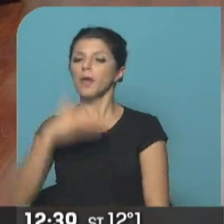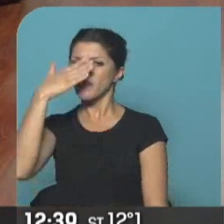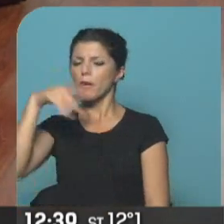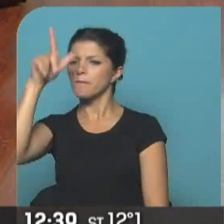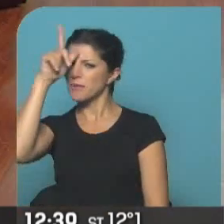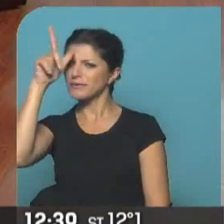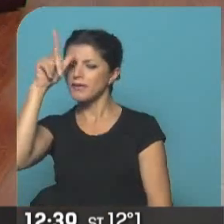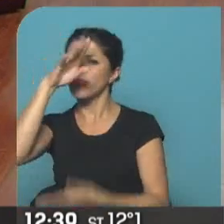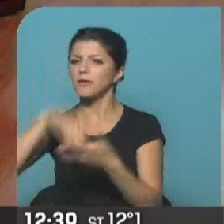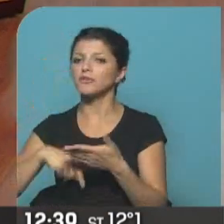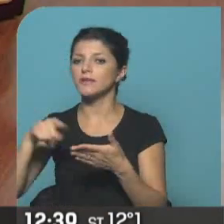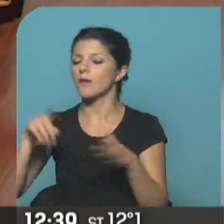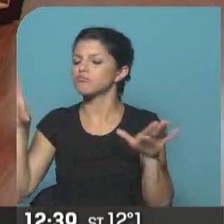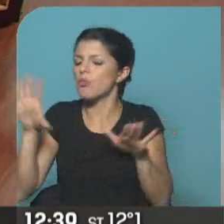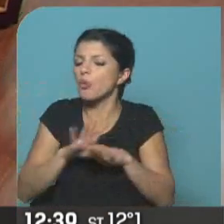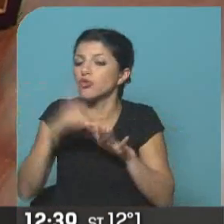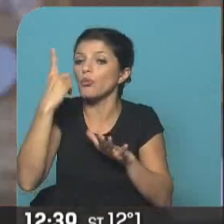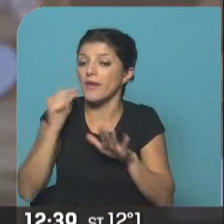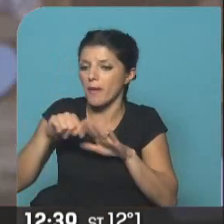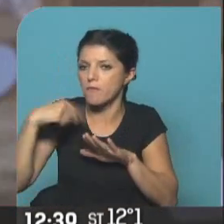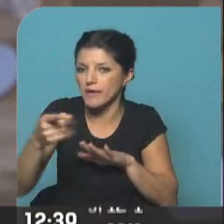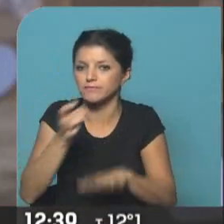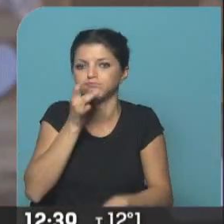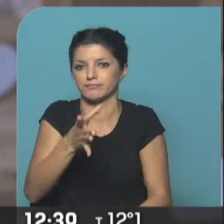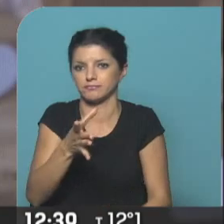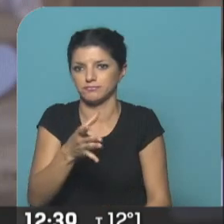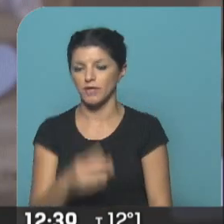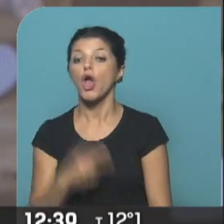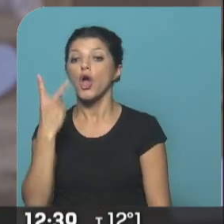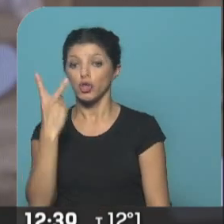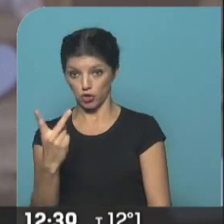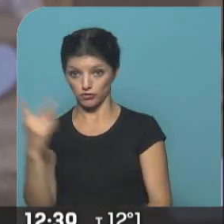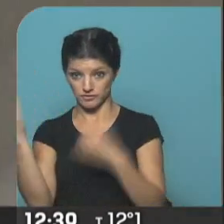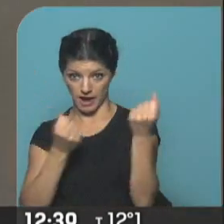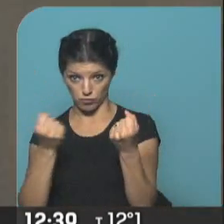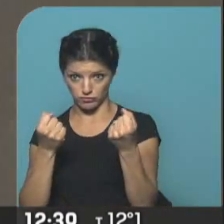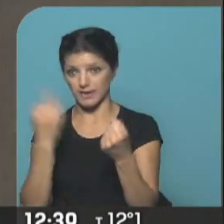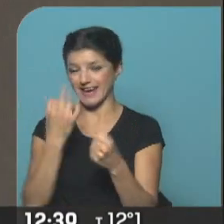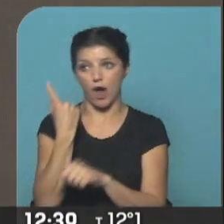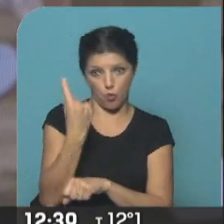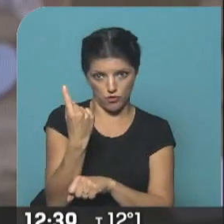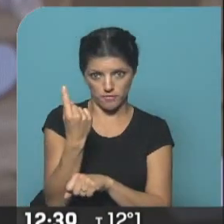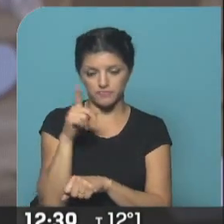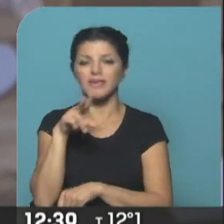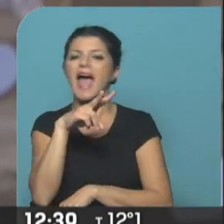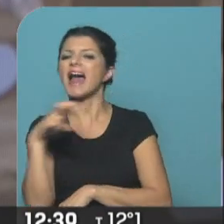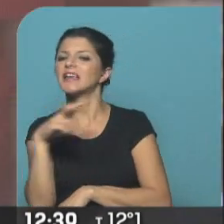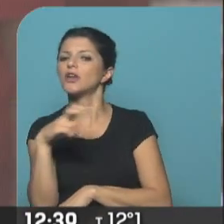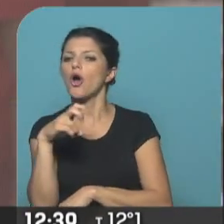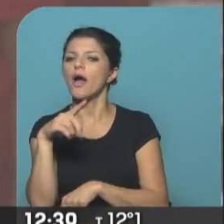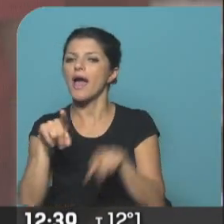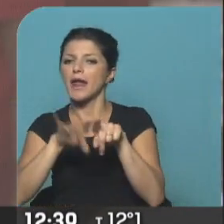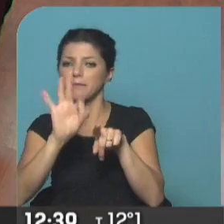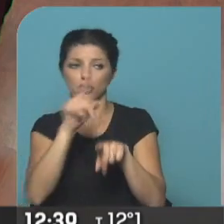lo relacionan al día siguiente con lo que ocurrió allí. 2 furgonetas, en realidad se usó una, alquilada por el hermano de quien